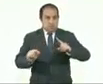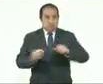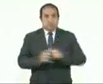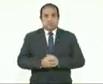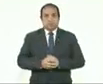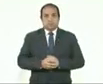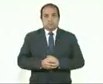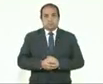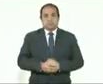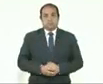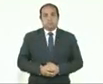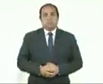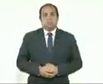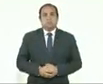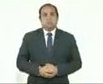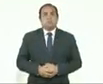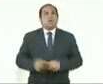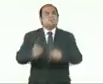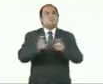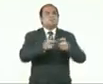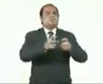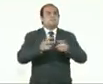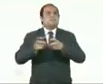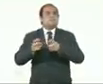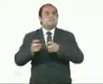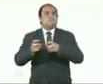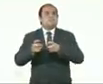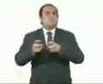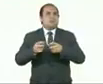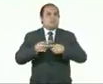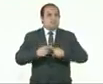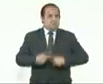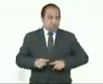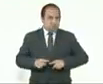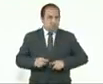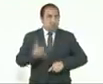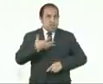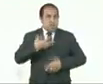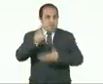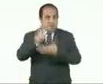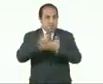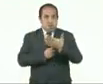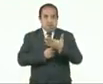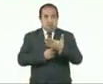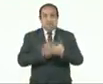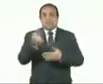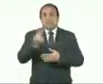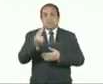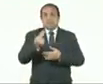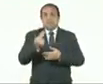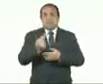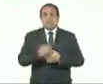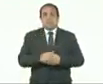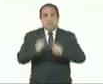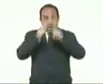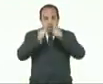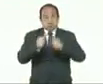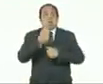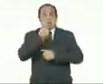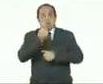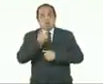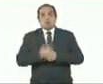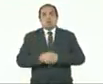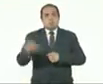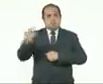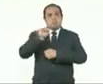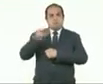en general los delitos tienen una estrategia en donde tiene que haber policía bien